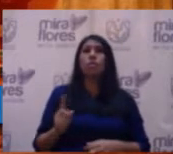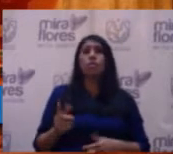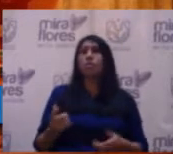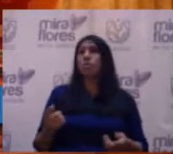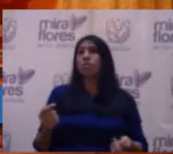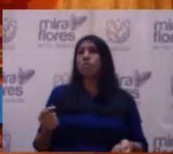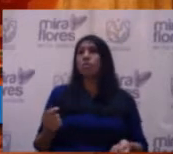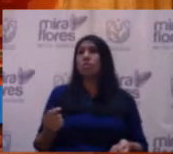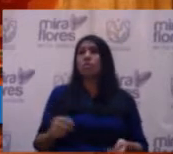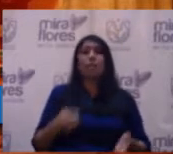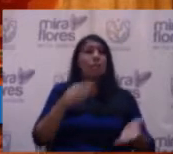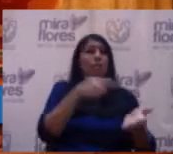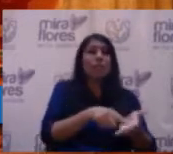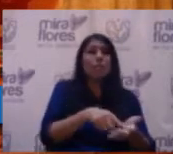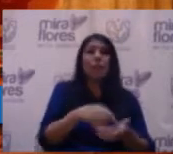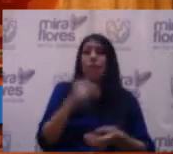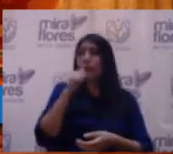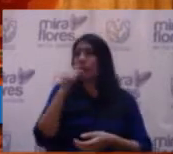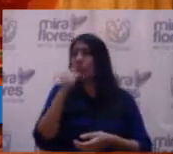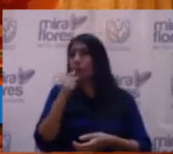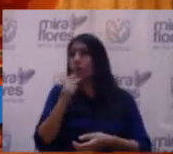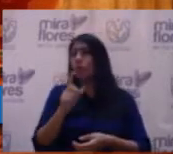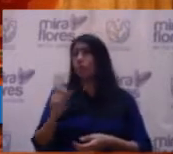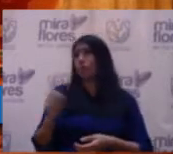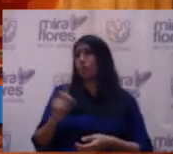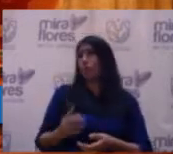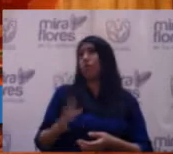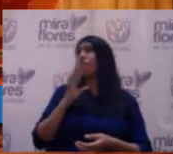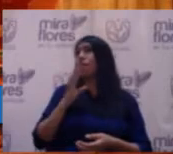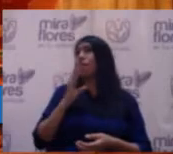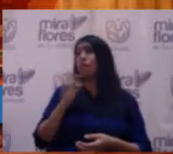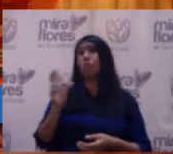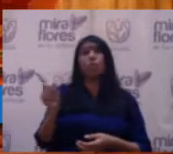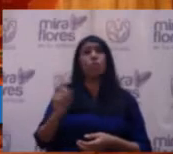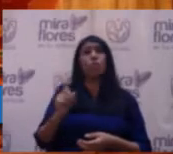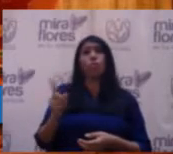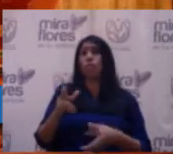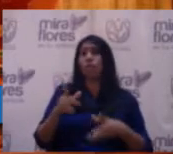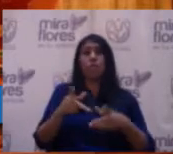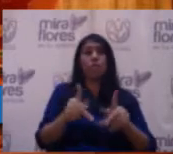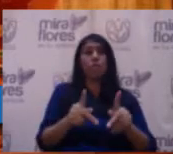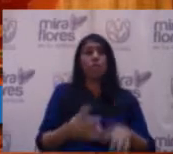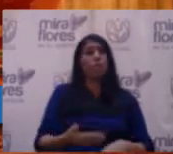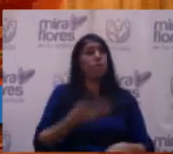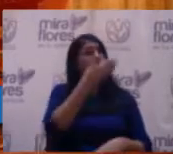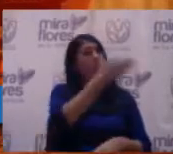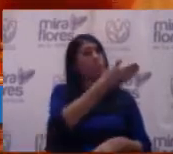está hablando cuando no le corresponde. Le vamos a dar el uso de la palabra al señor Tuesta, por favor.